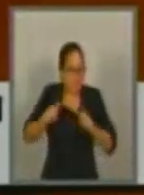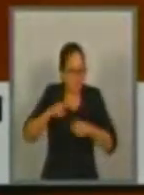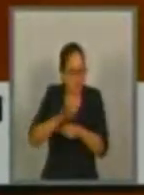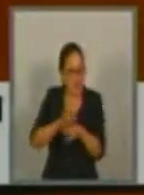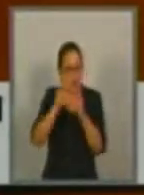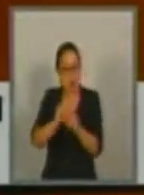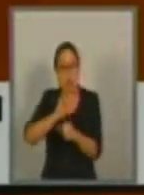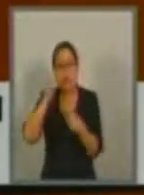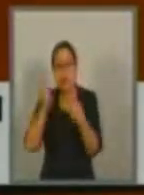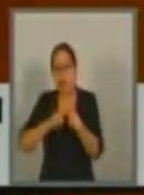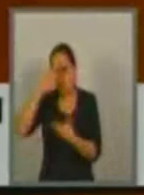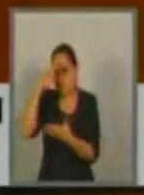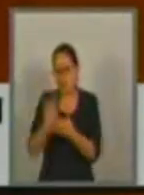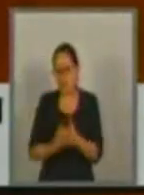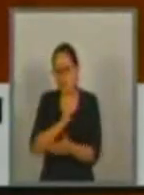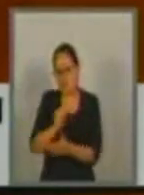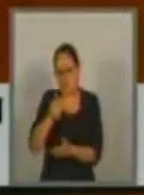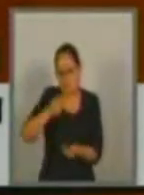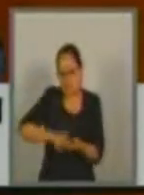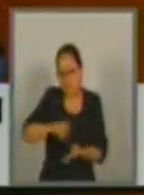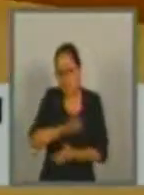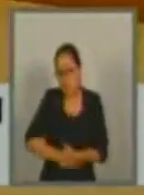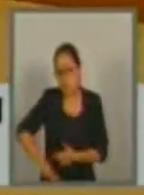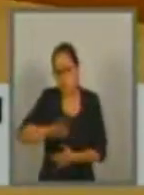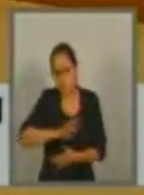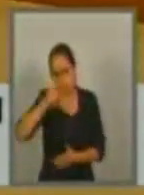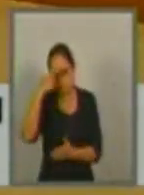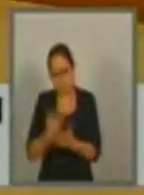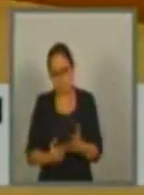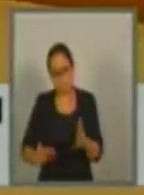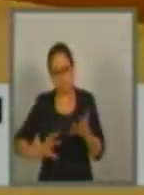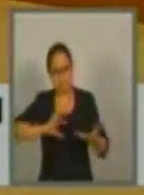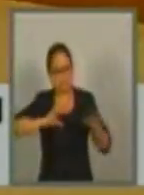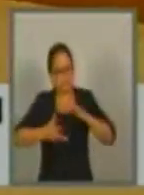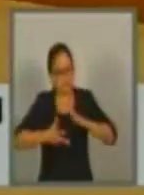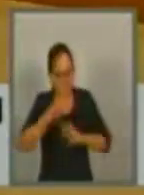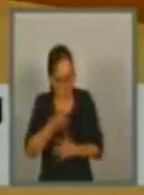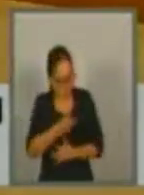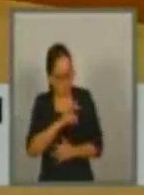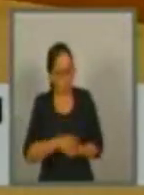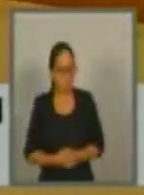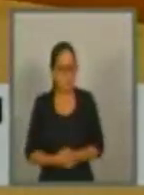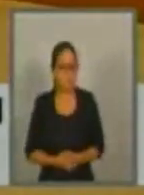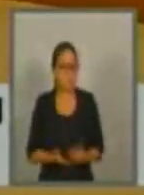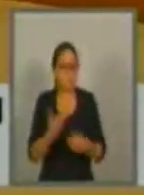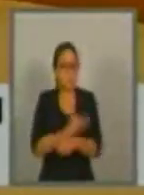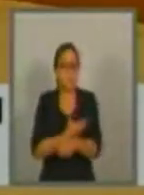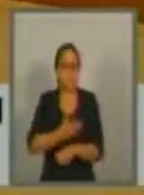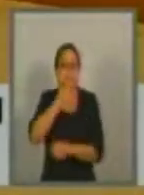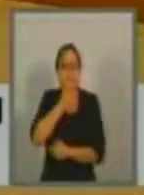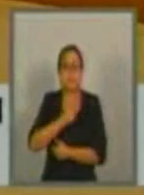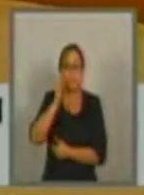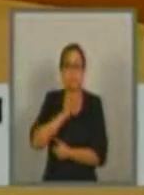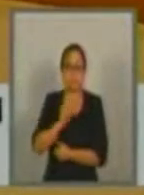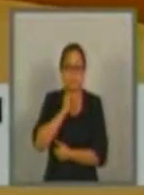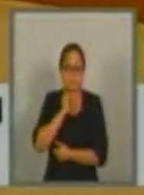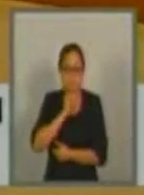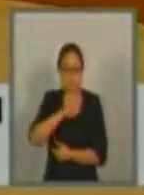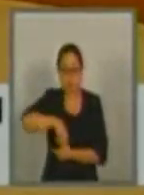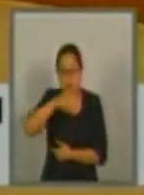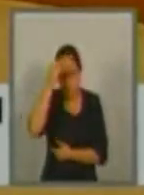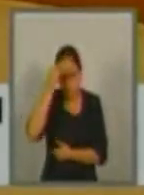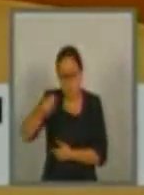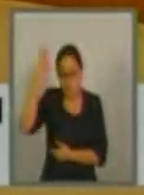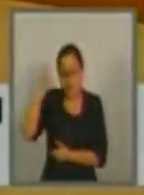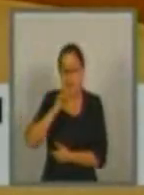que perturben el orden público. Compañeras y compañeros legisladores, no hay que olvidar que la